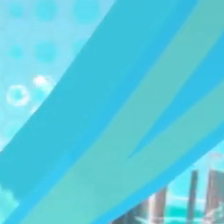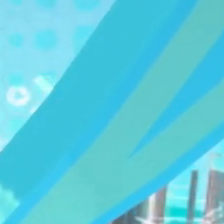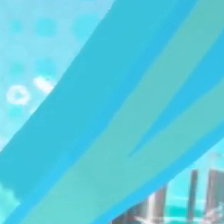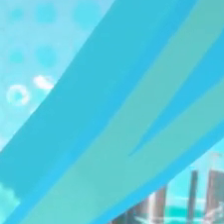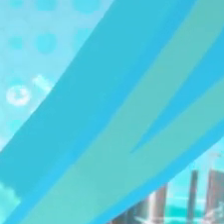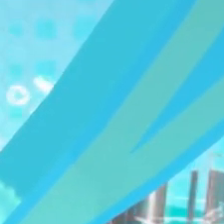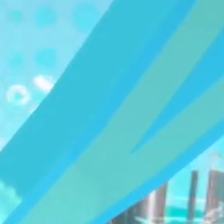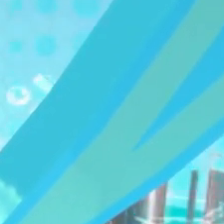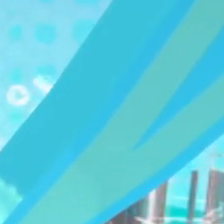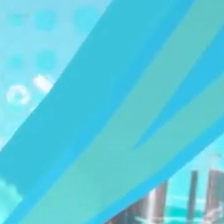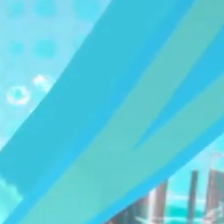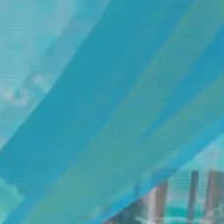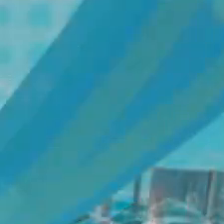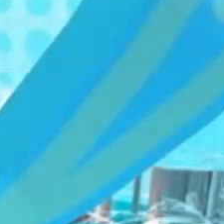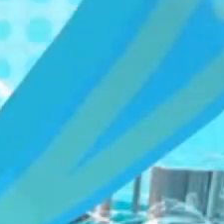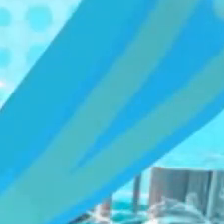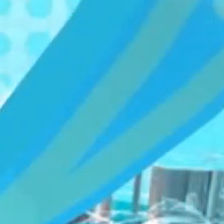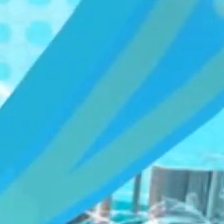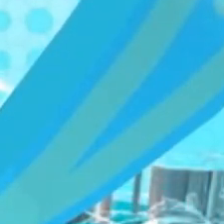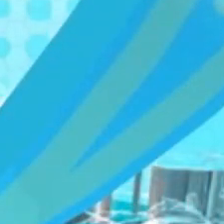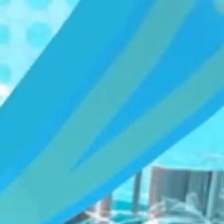céntimos.